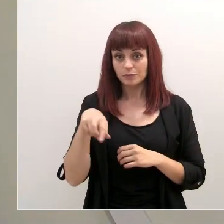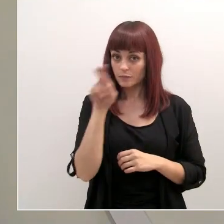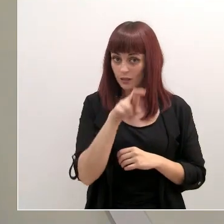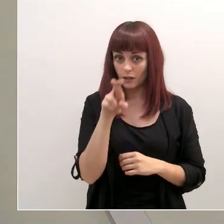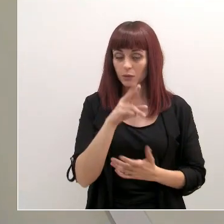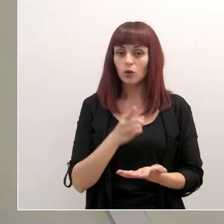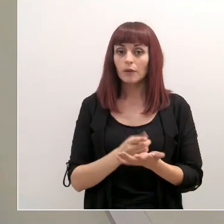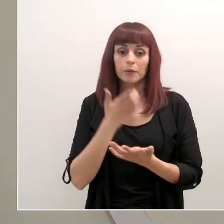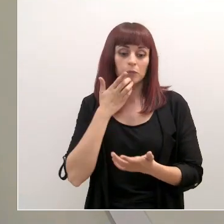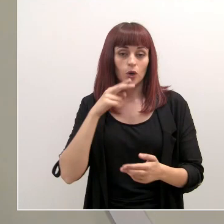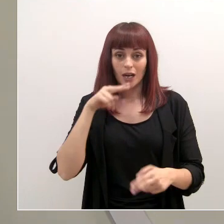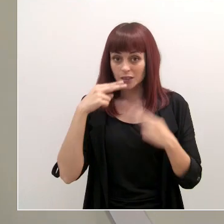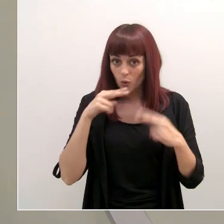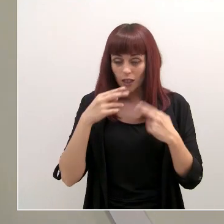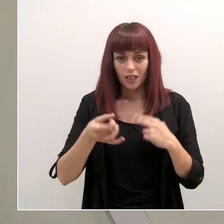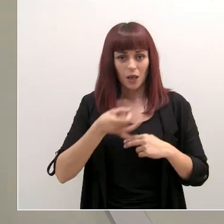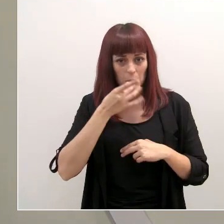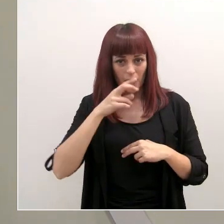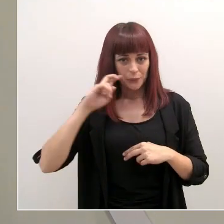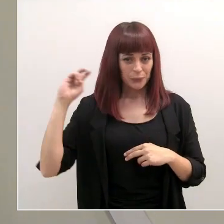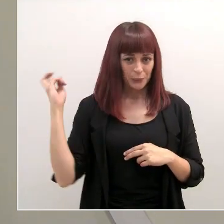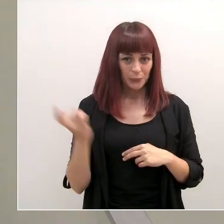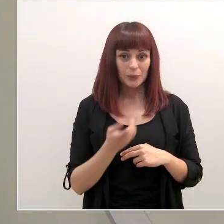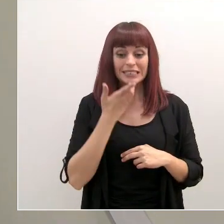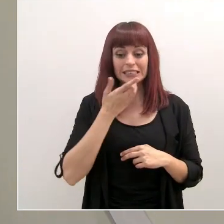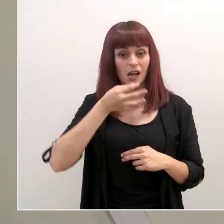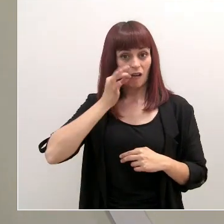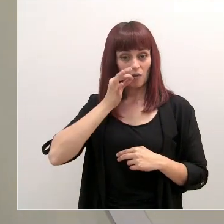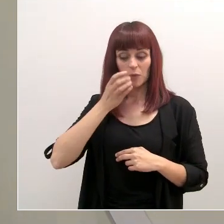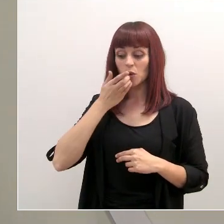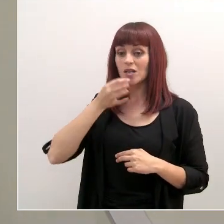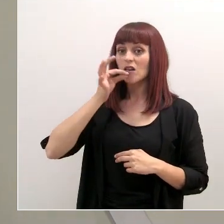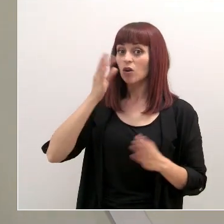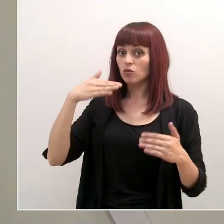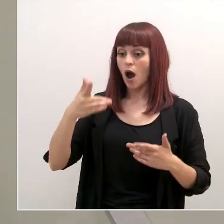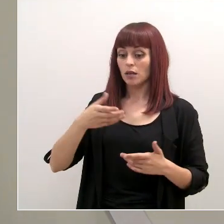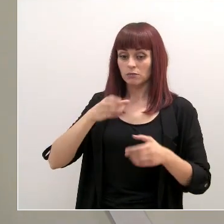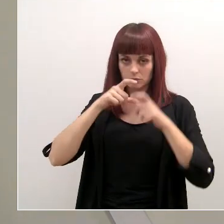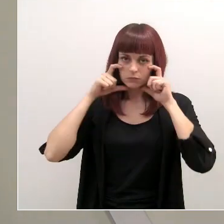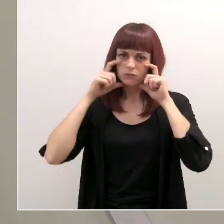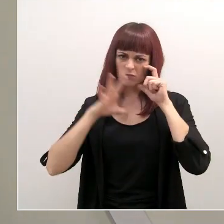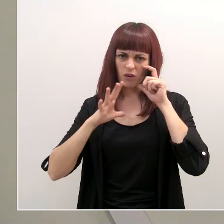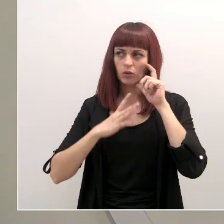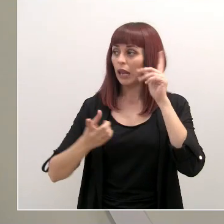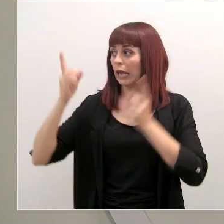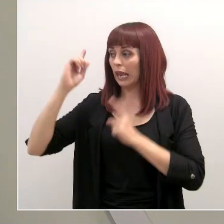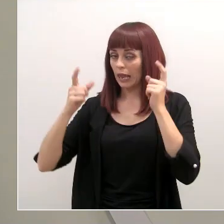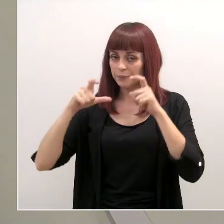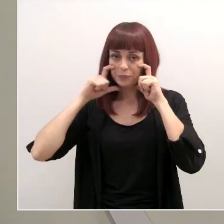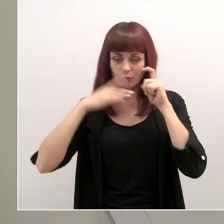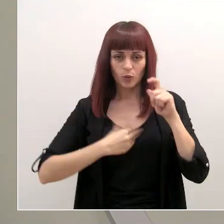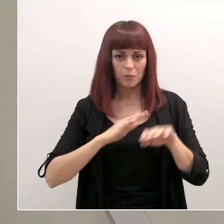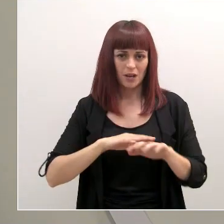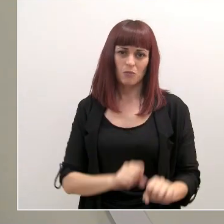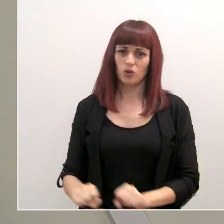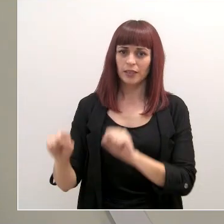repetir, en un restaurante el que nos sentemos a tomar un café, mientras no consumimos, mientras no tomamos y estamos charlando, pues ponernos la mascarilla porque nos va a